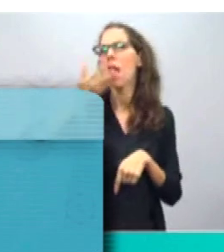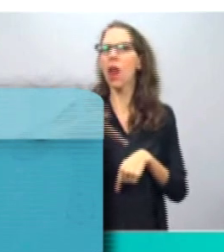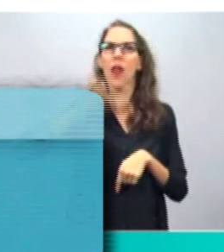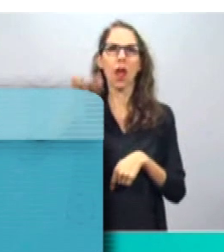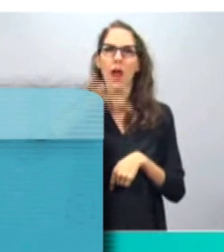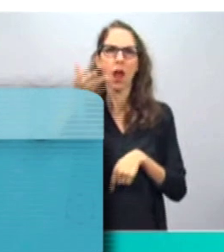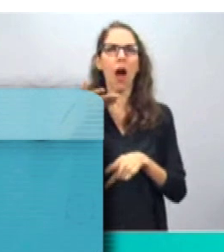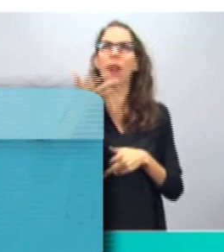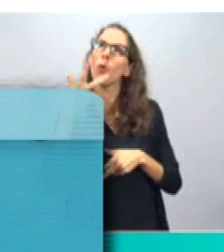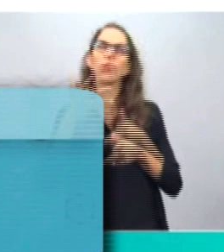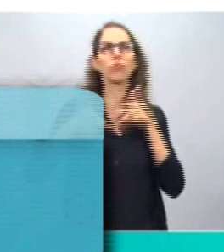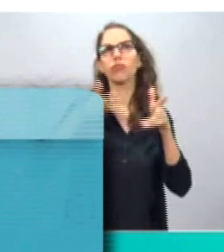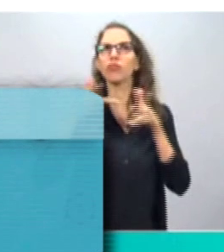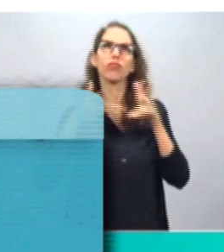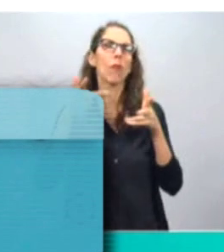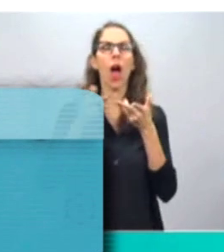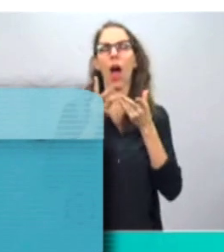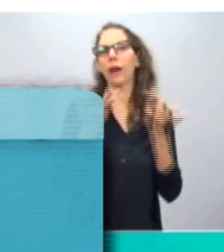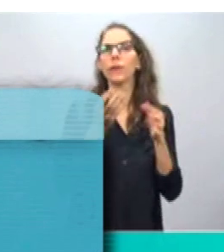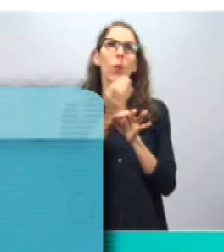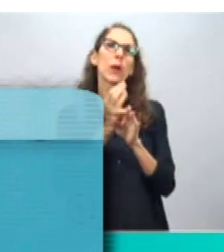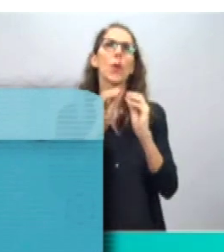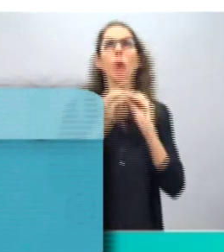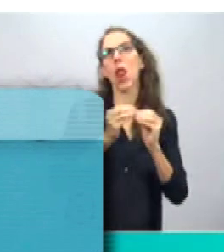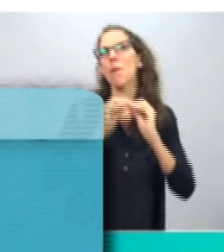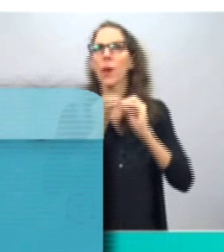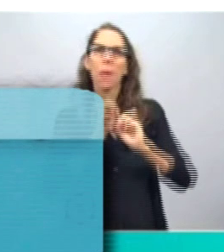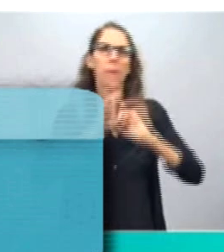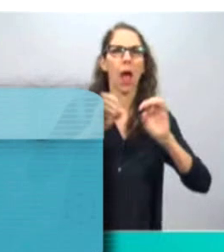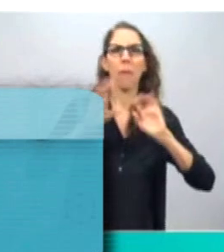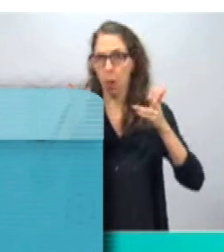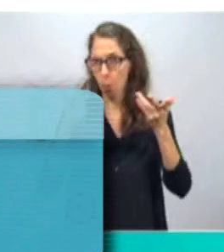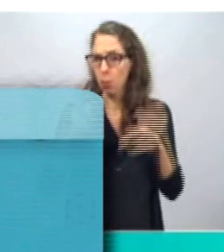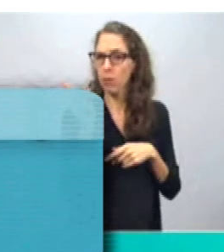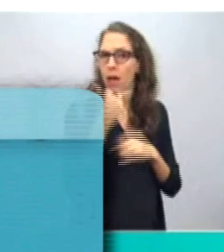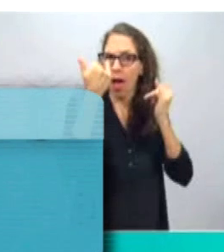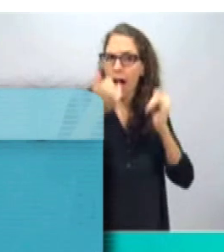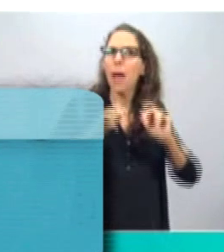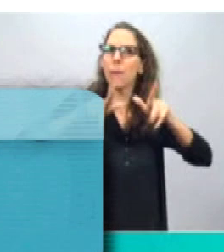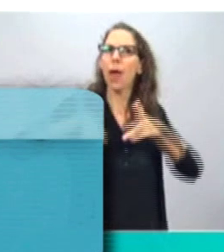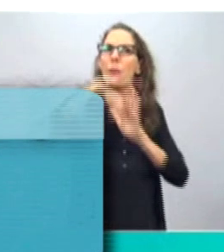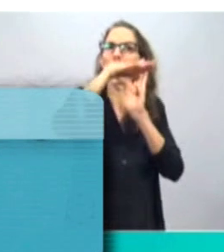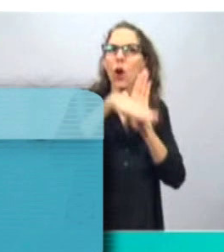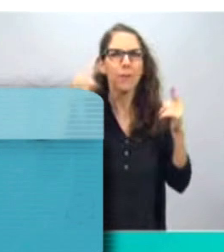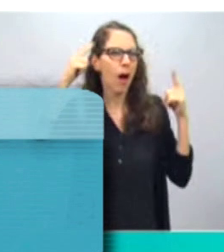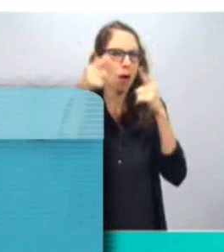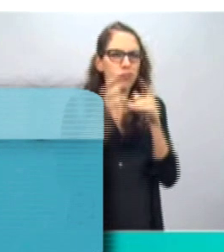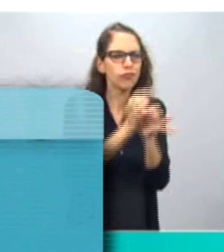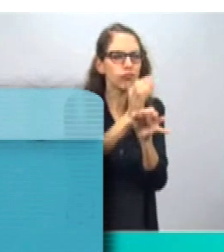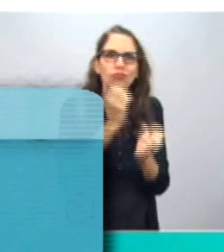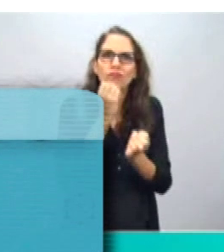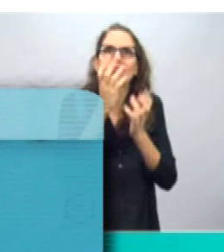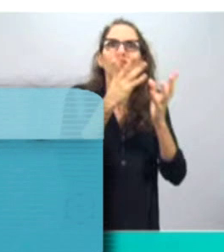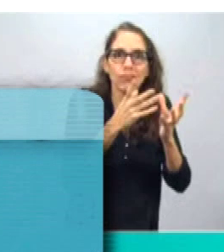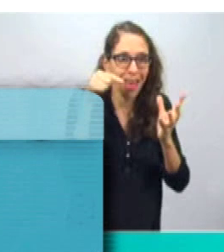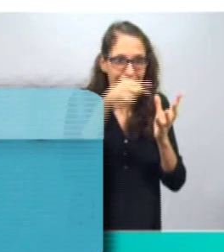diciendo que tenemos problemas en la educación. Bueno, justamente había programas que tenían como objetivo mejorar la calidad educativa en la provincia de Buenos Aires, nos han cortado